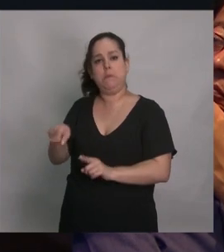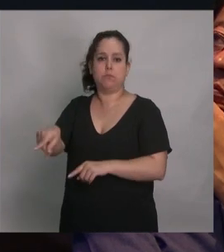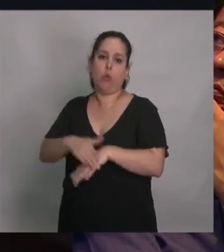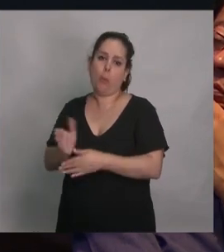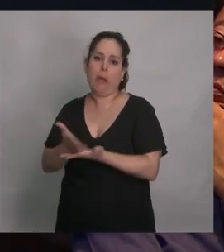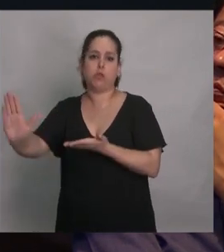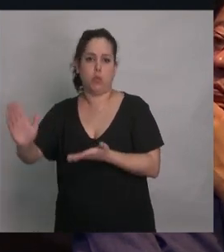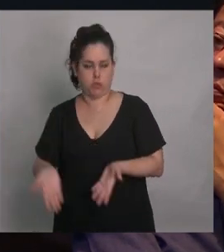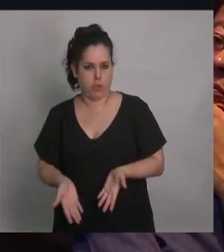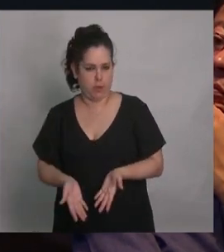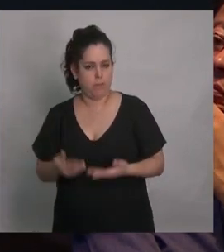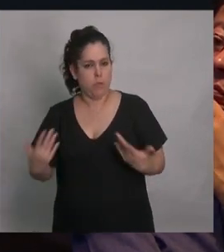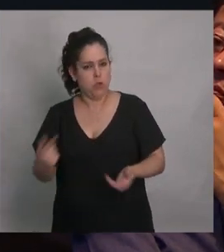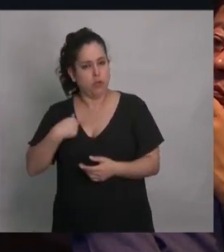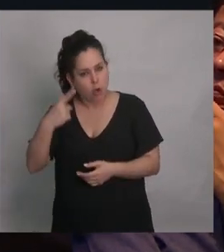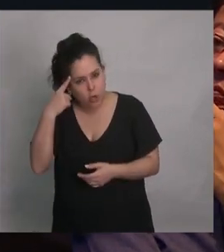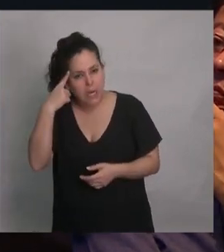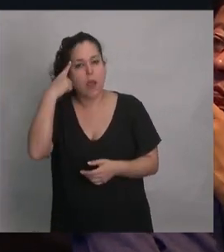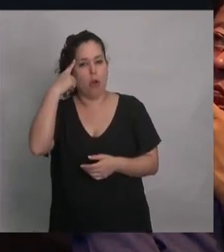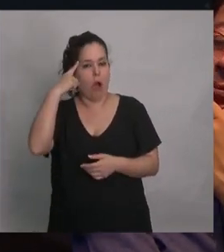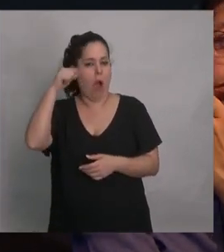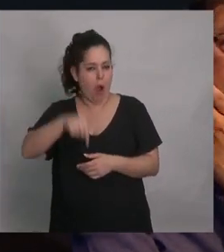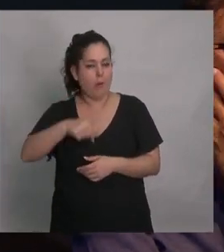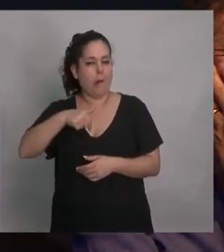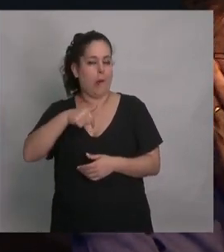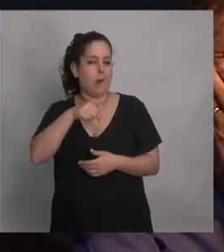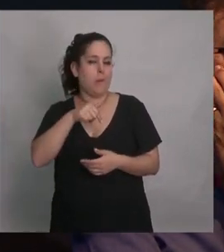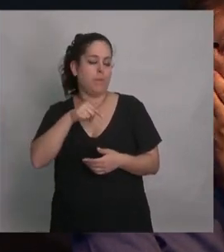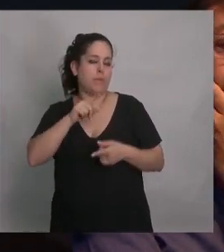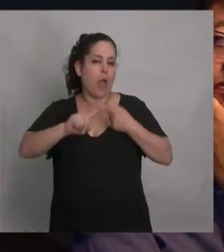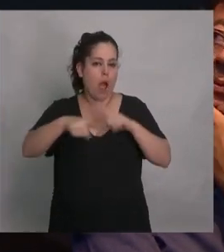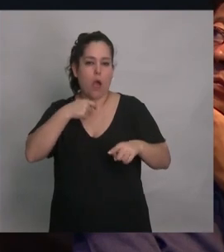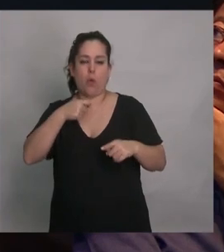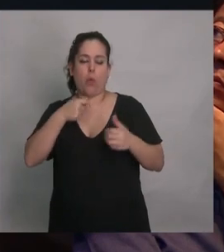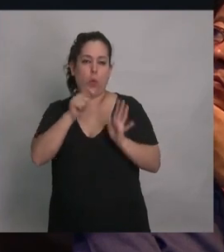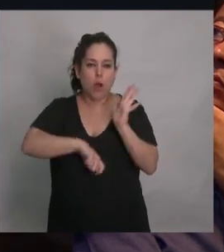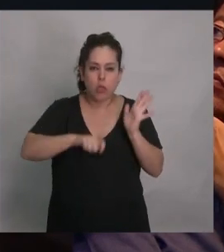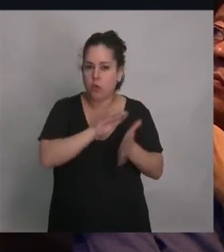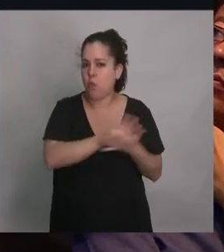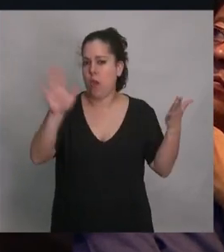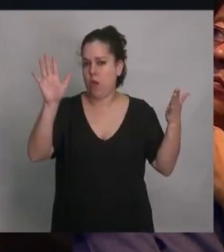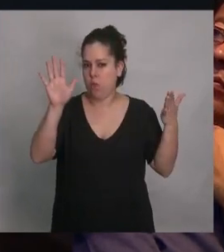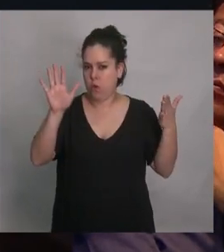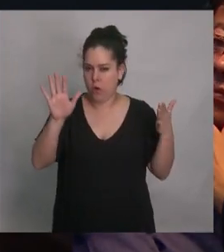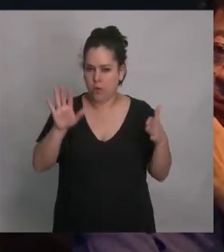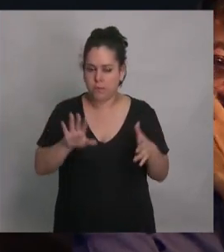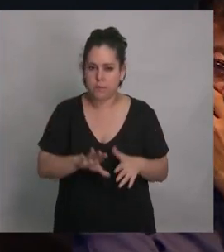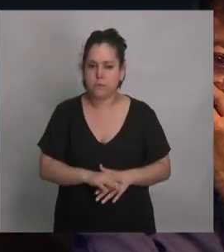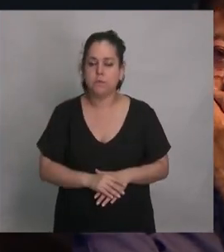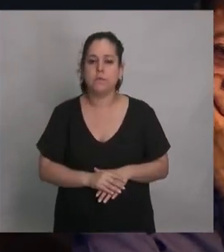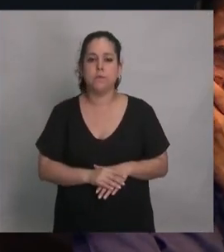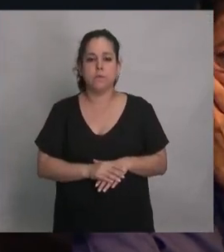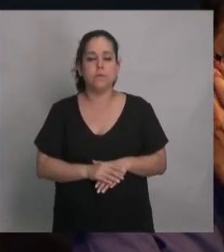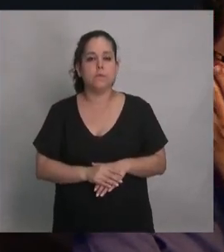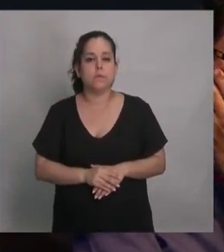estamos ante un nuevo pacto del capital y lo que nos cabe es